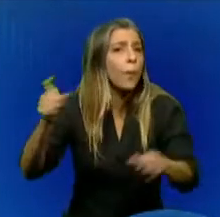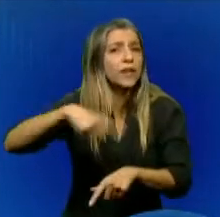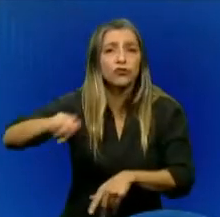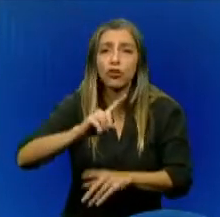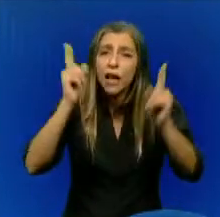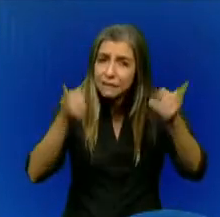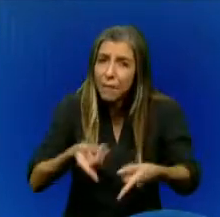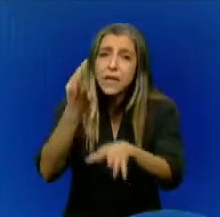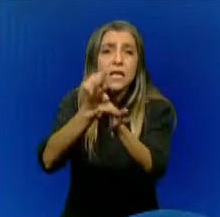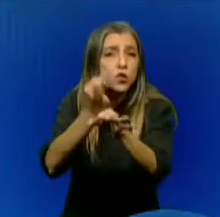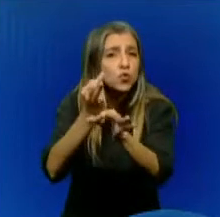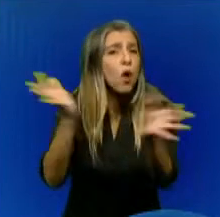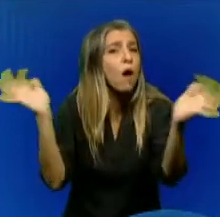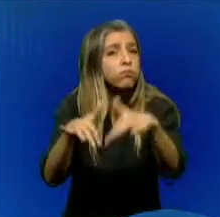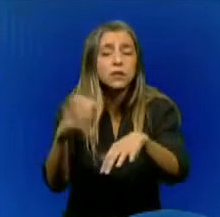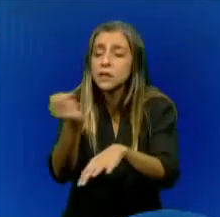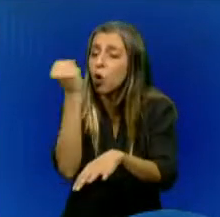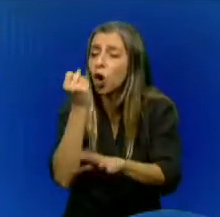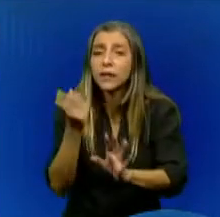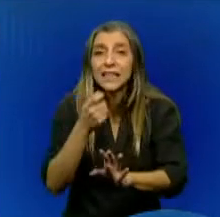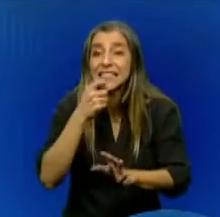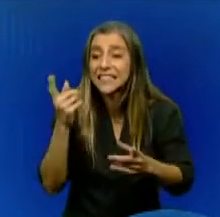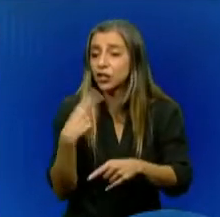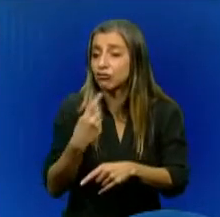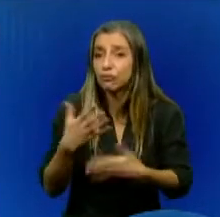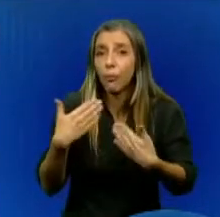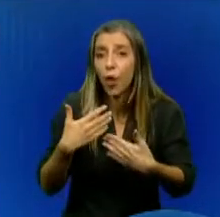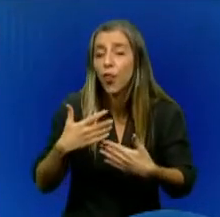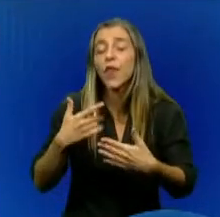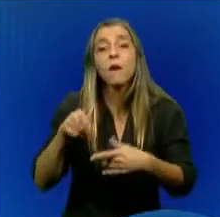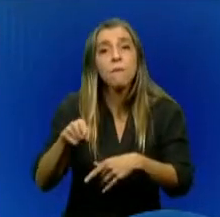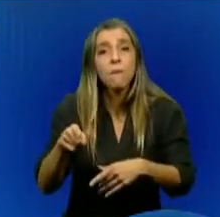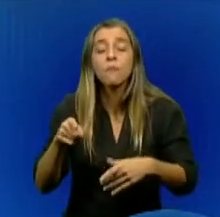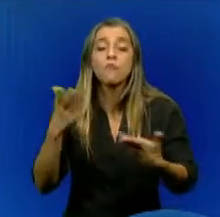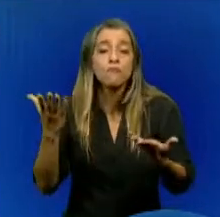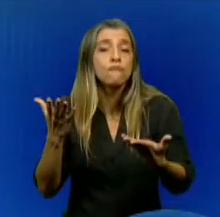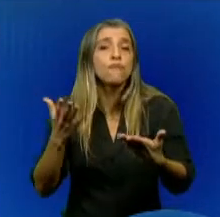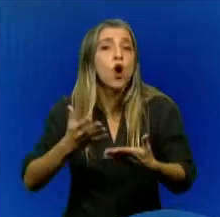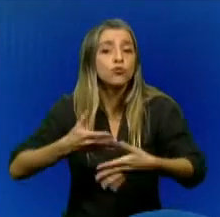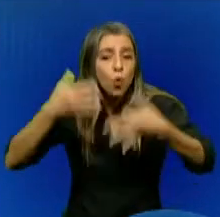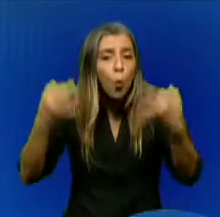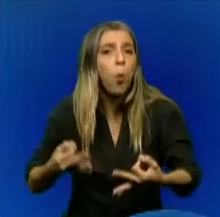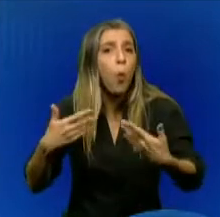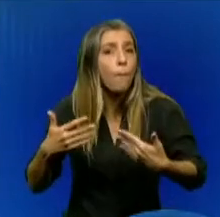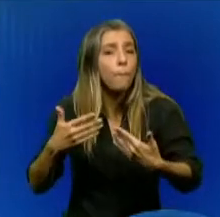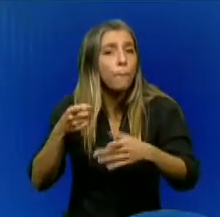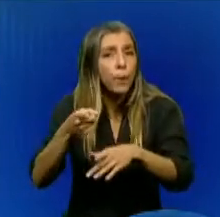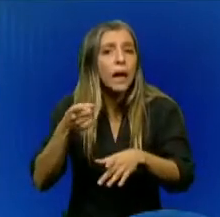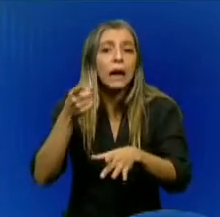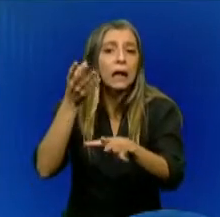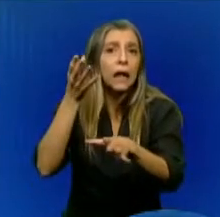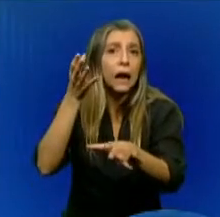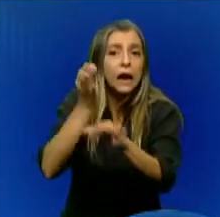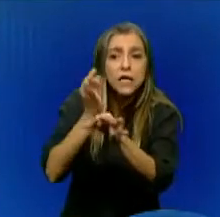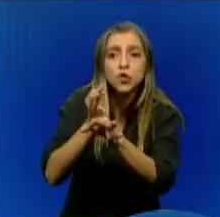educativa, si es que es necesario para garantizar la presencialidad de muchos argentinos en la cena de fin de